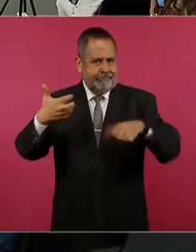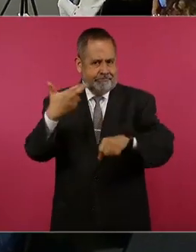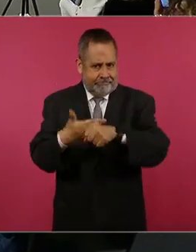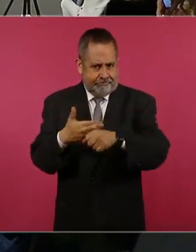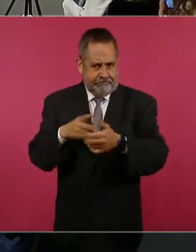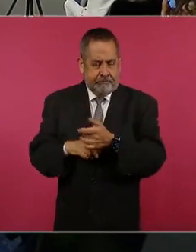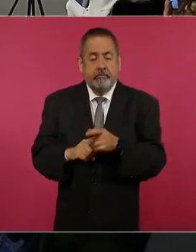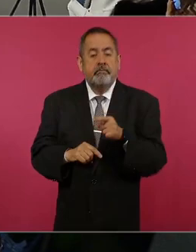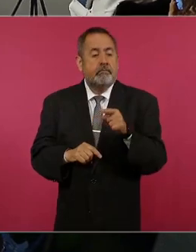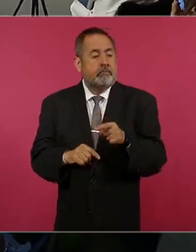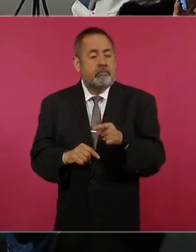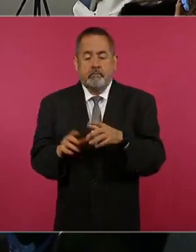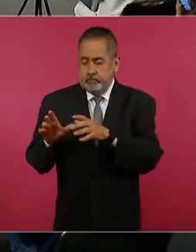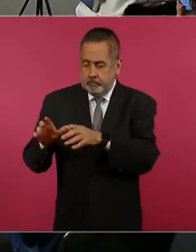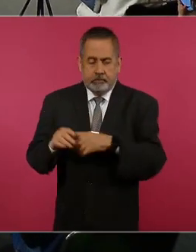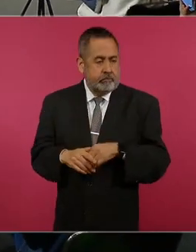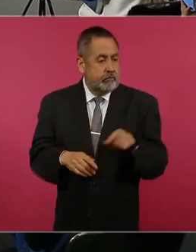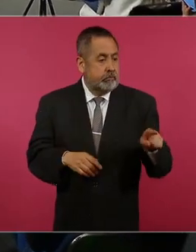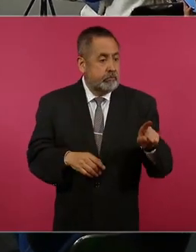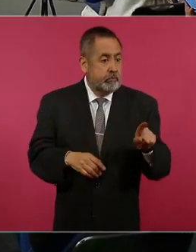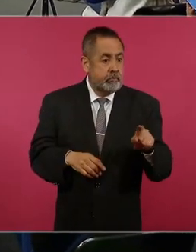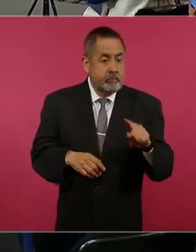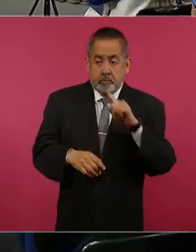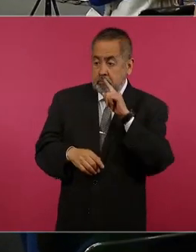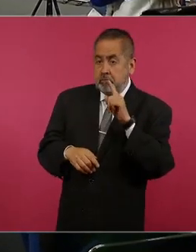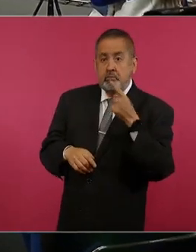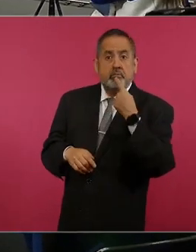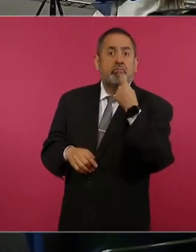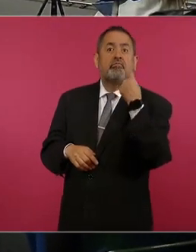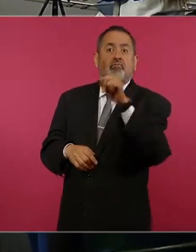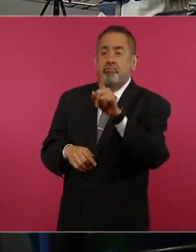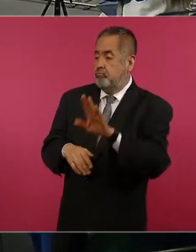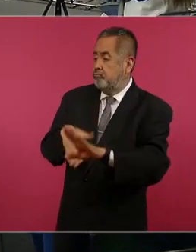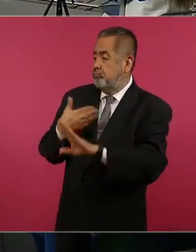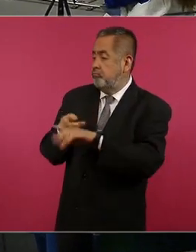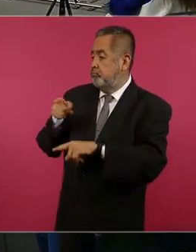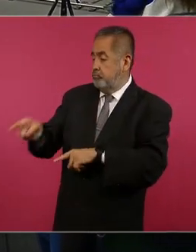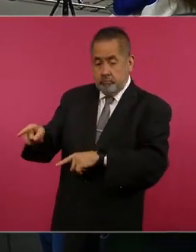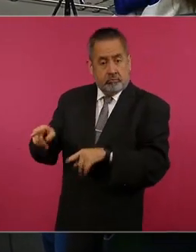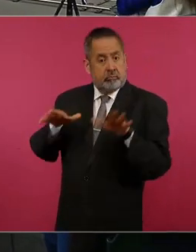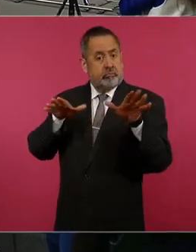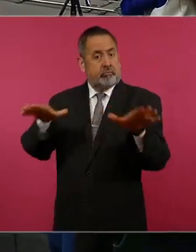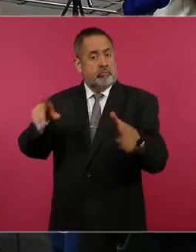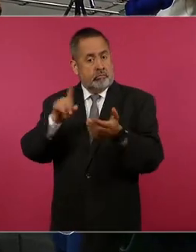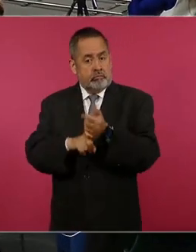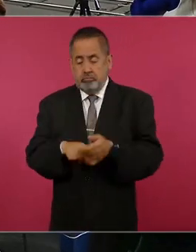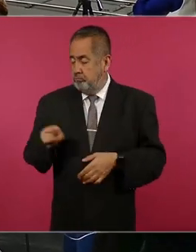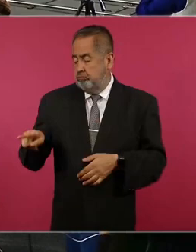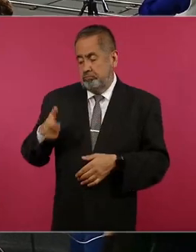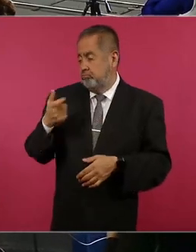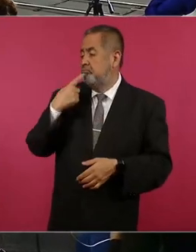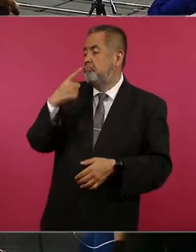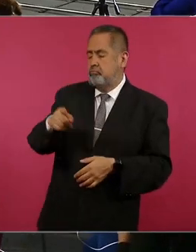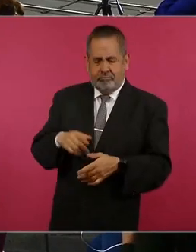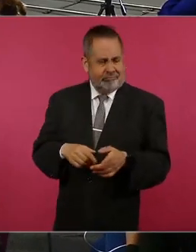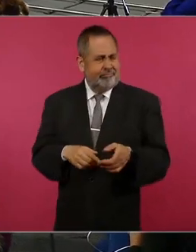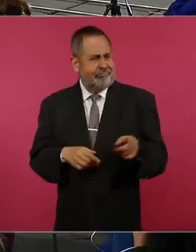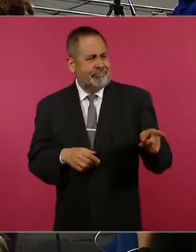demandado a la nueva… bueno, el renacimiento de la aerolínea mexicana, de SAT